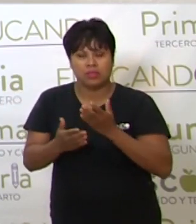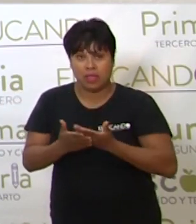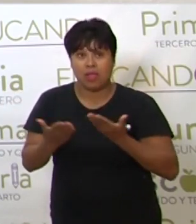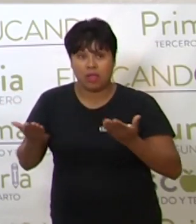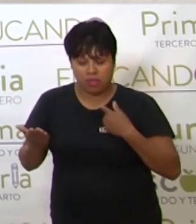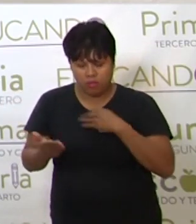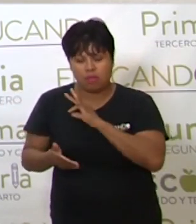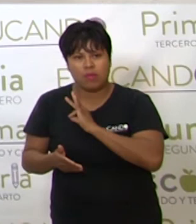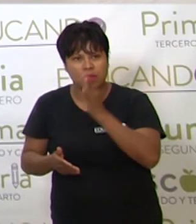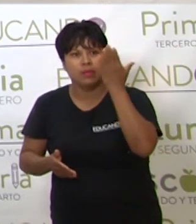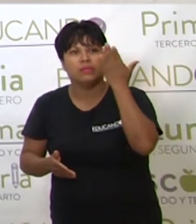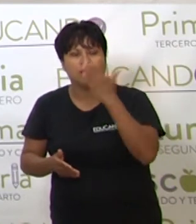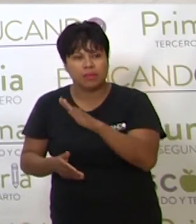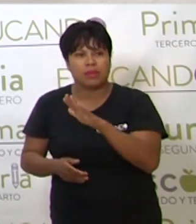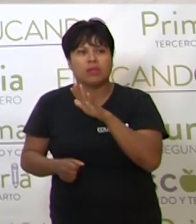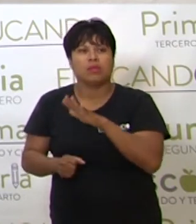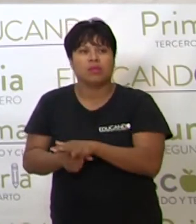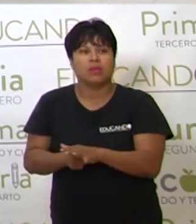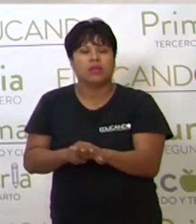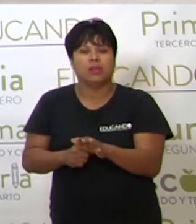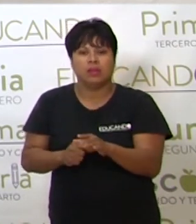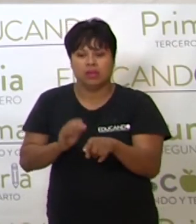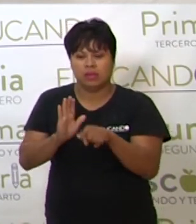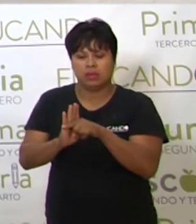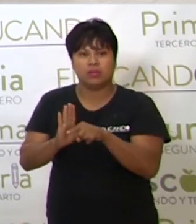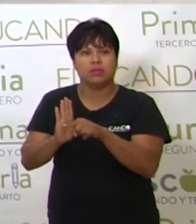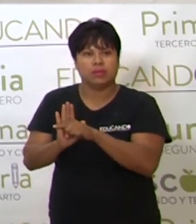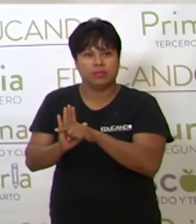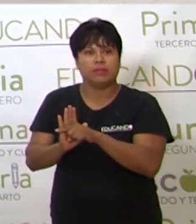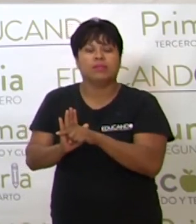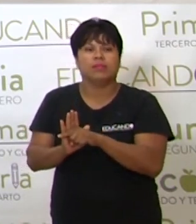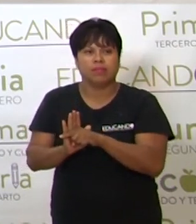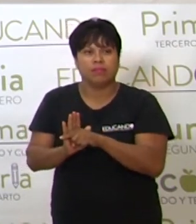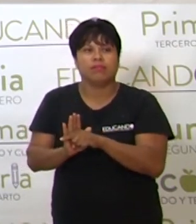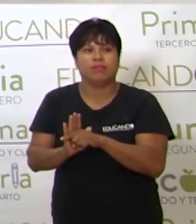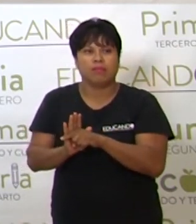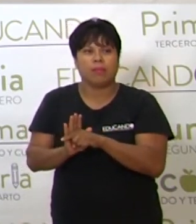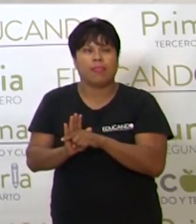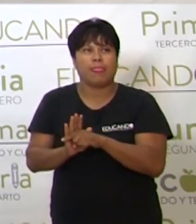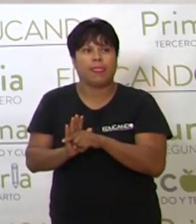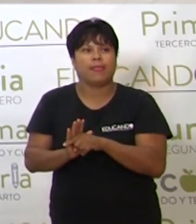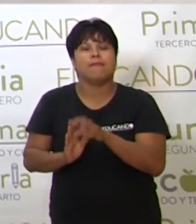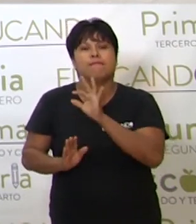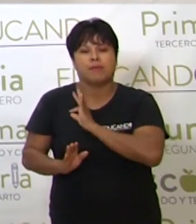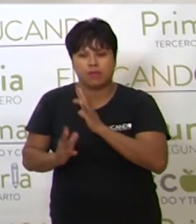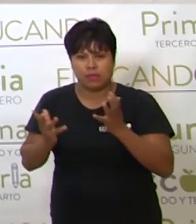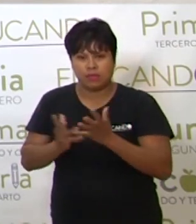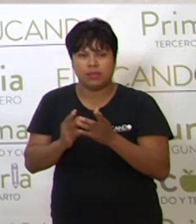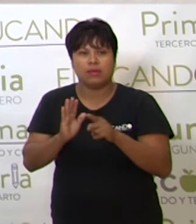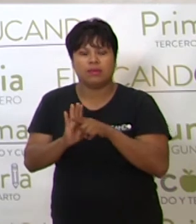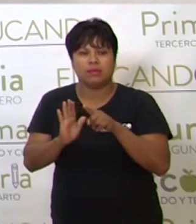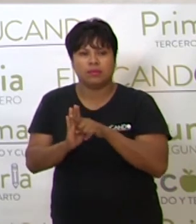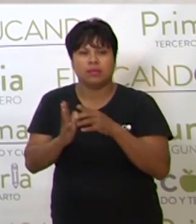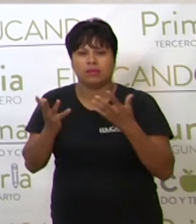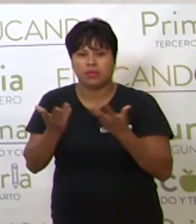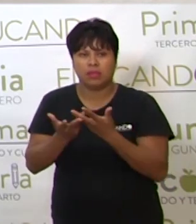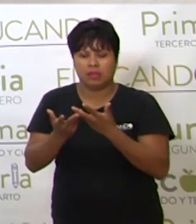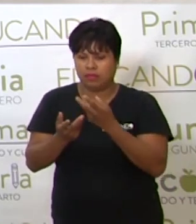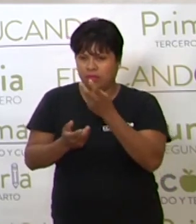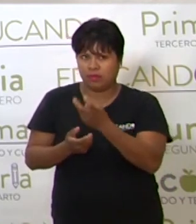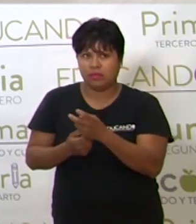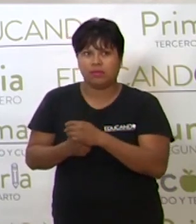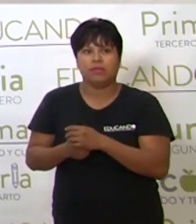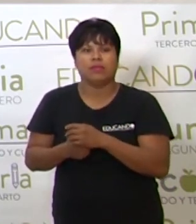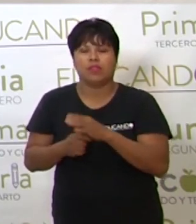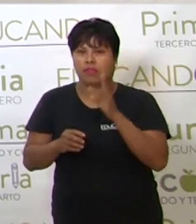si puedo saber qué restándole ahora sí puedo puedo hacer me resta representando lo gráficamente de